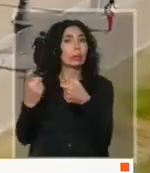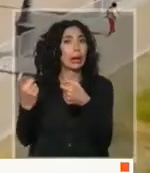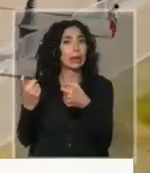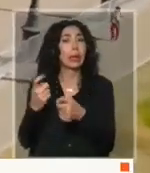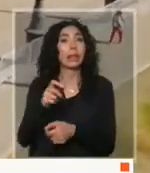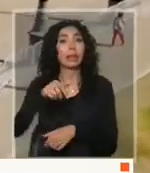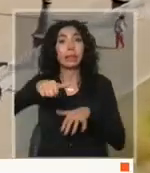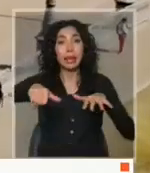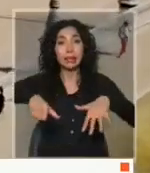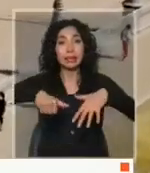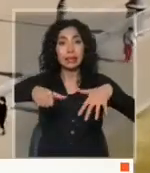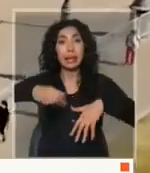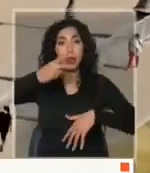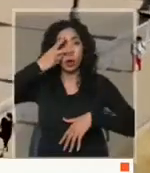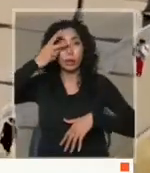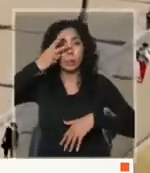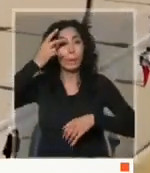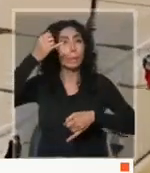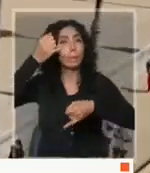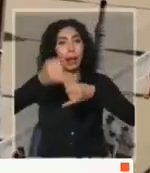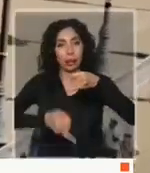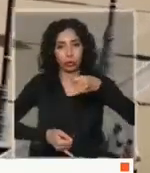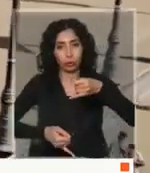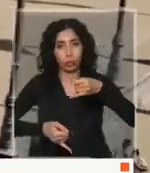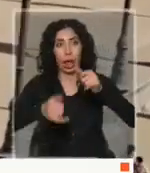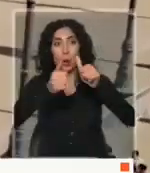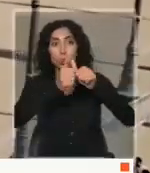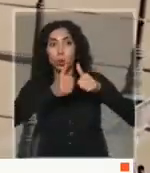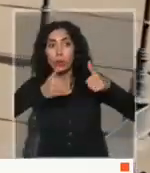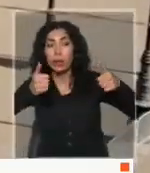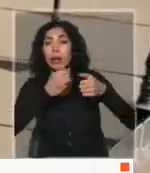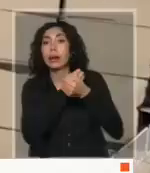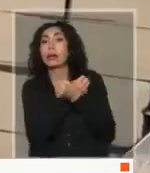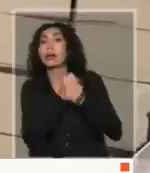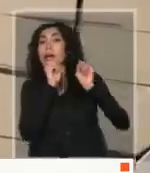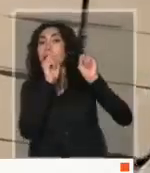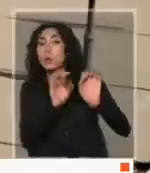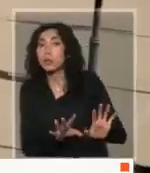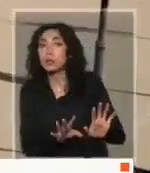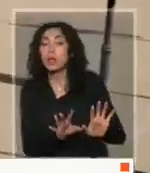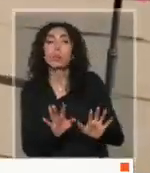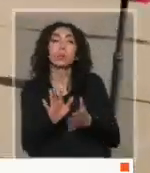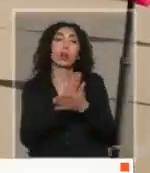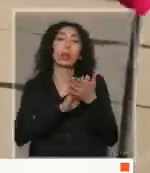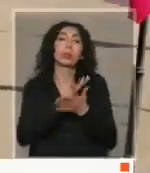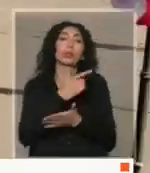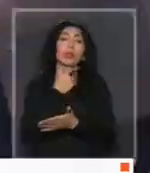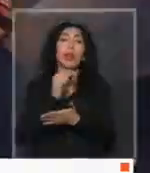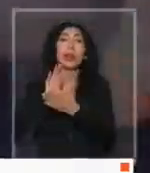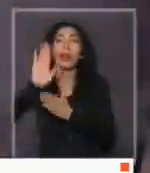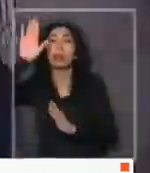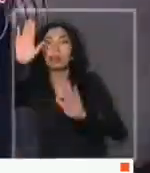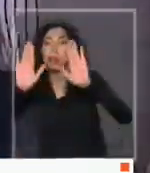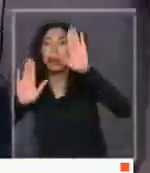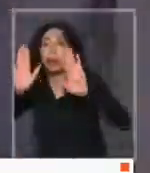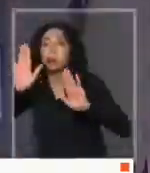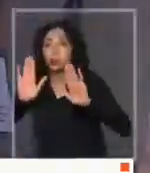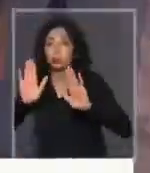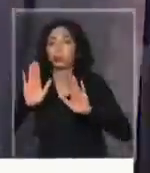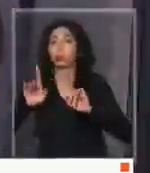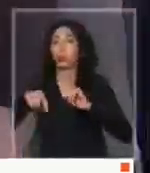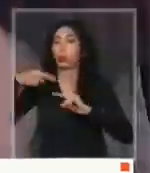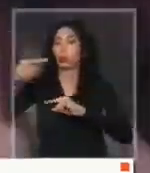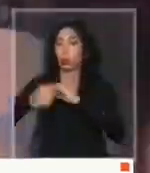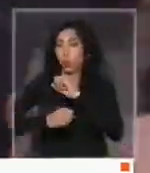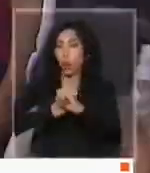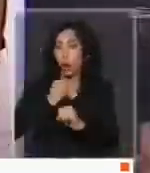el plazo para que las autoridades renuncien a sus cargos si es que deciden enfrentar elecciones parlamentarias del próximo año. Y suenan fuerte dos